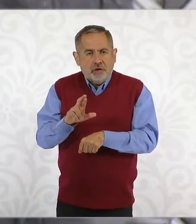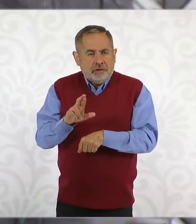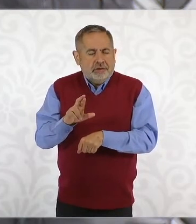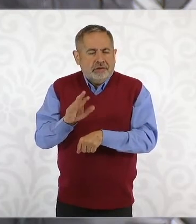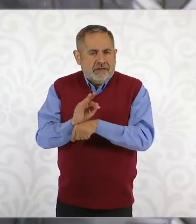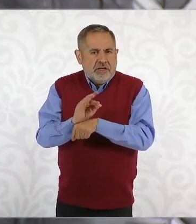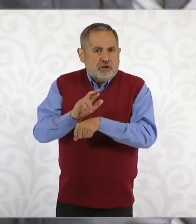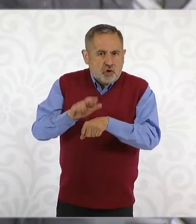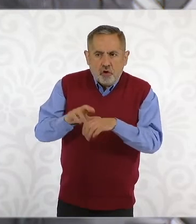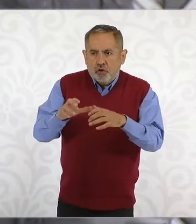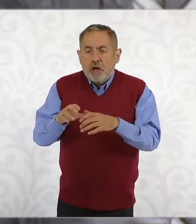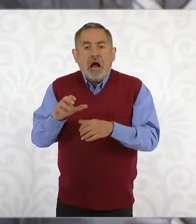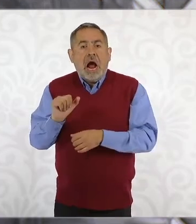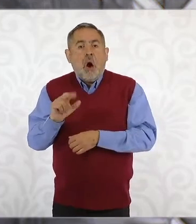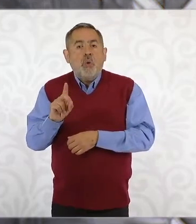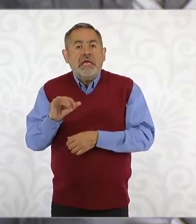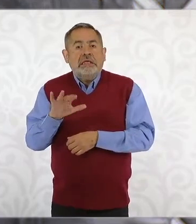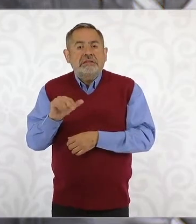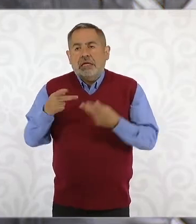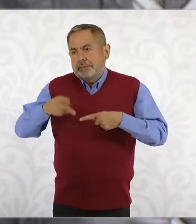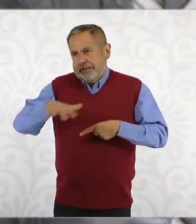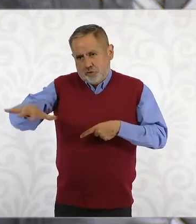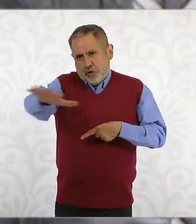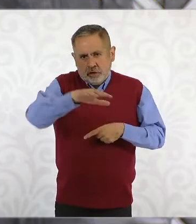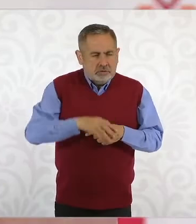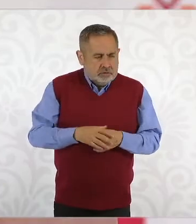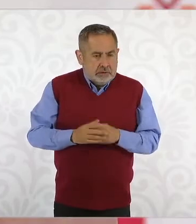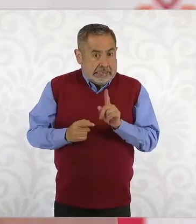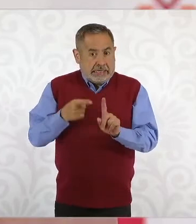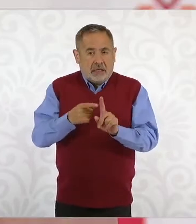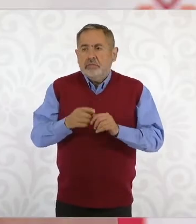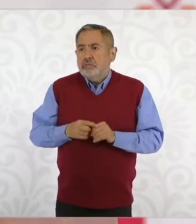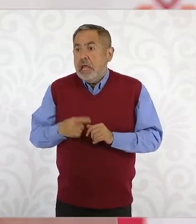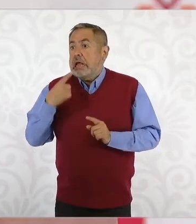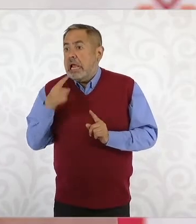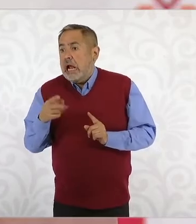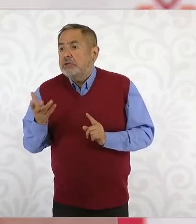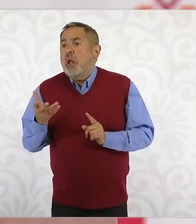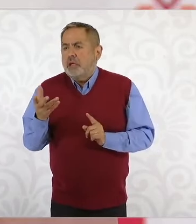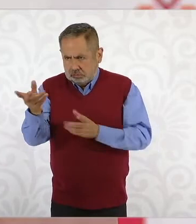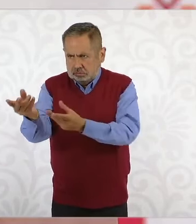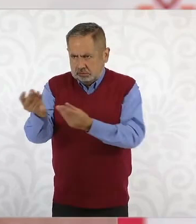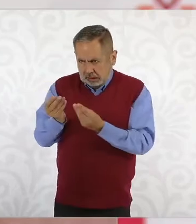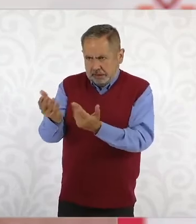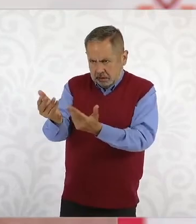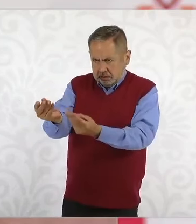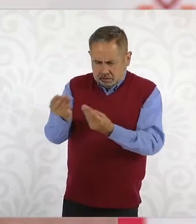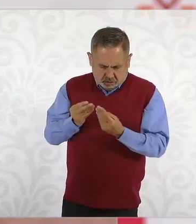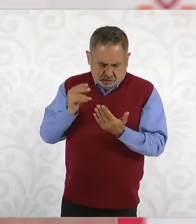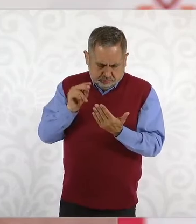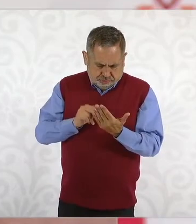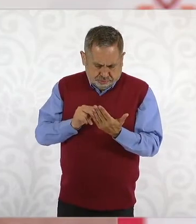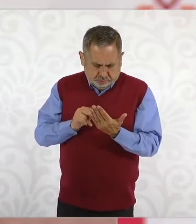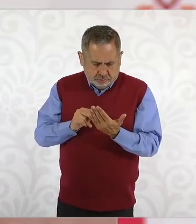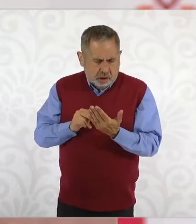un mecanismo claro y transparente para recibir la queja de las audiencias. Es un tercero, incluso nombrado